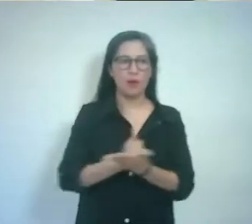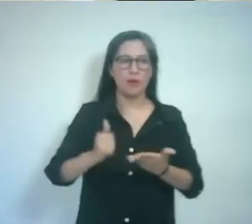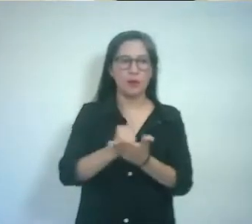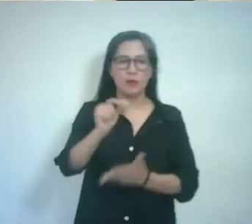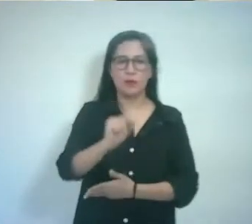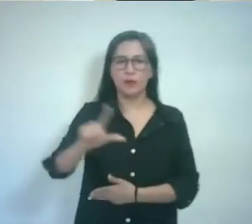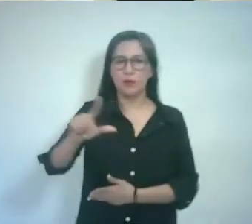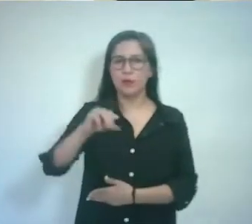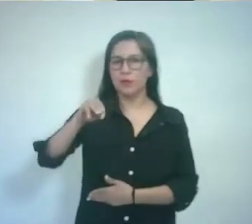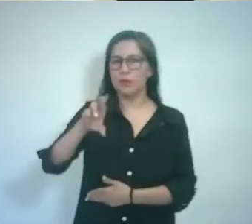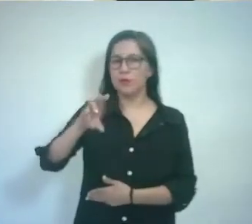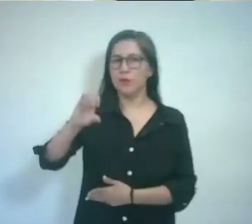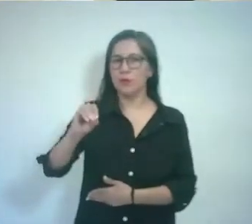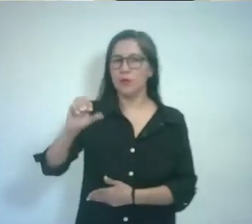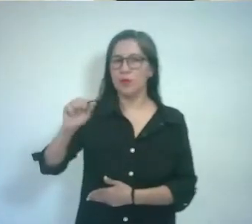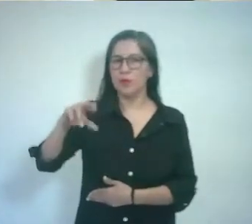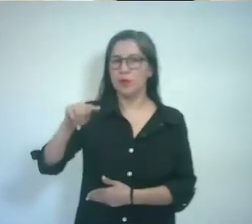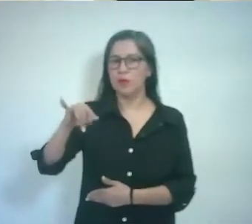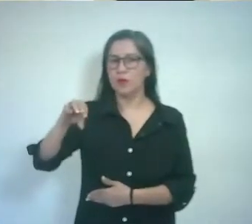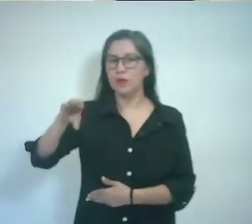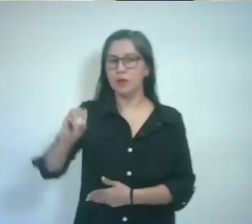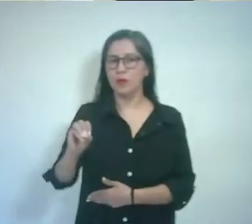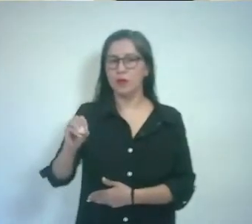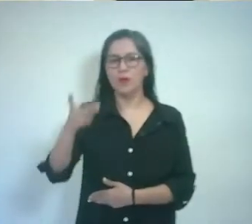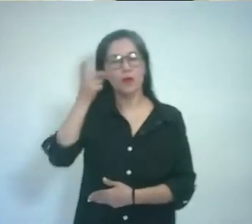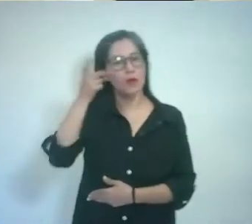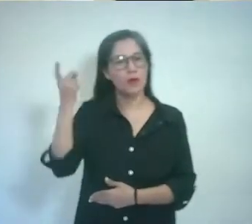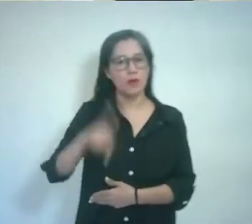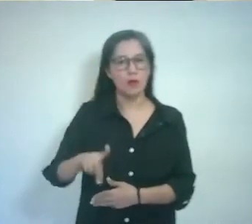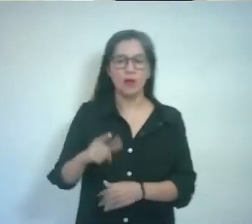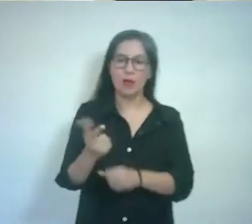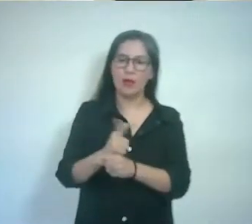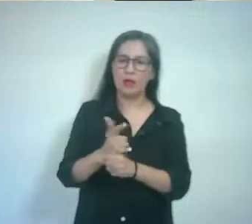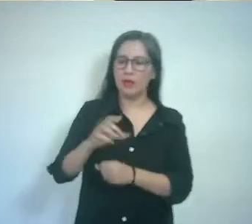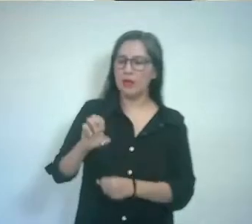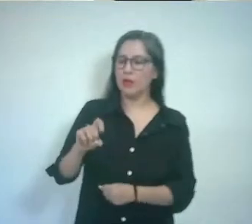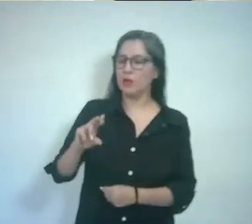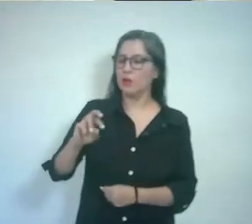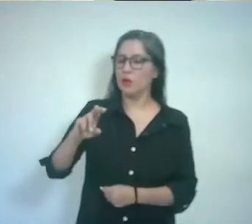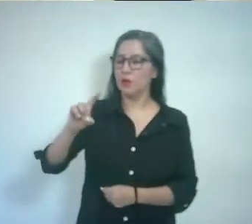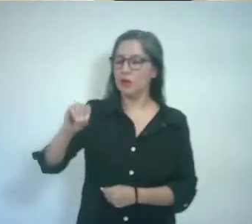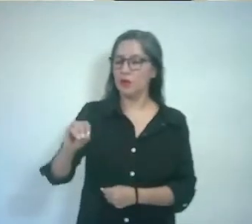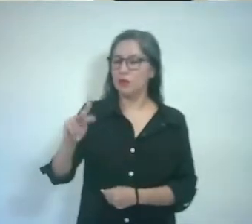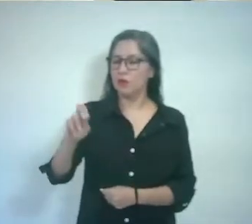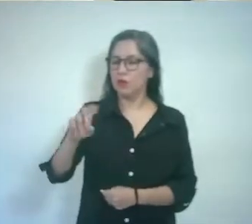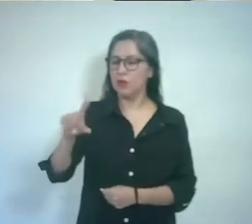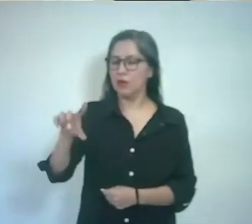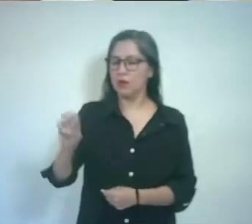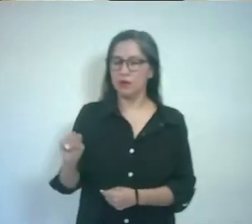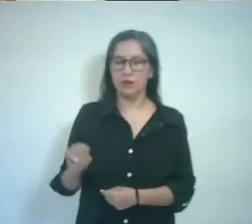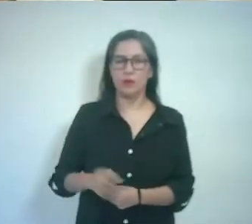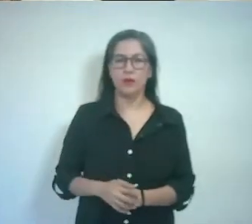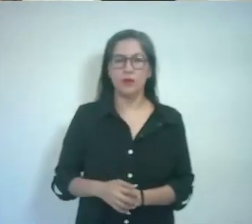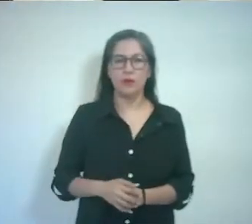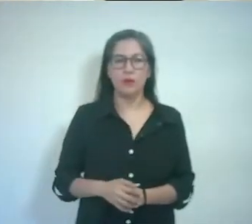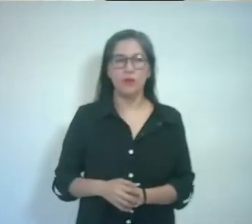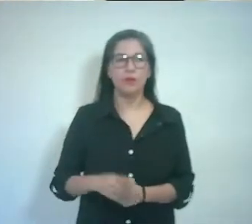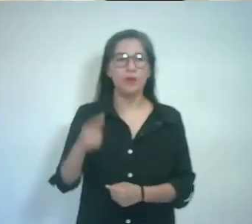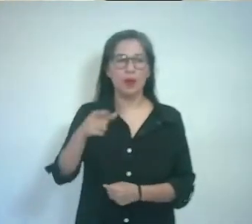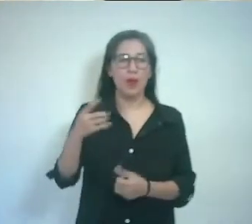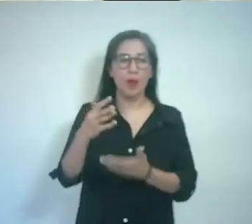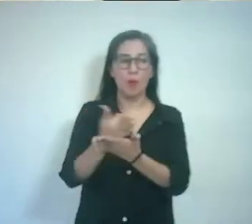Marco Antonio Zavala Galeana, propietario. Licenciado Eduardo Pérez Moreno, suplente. Por el Partido